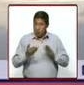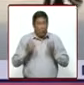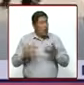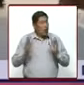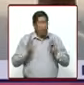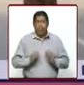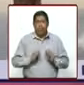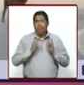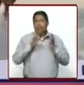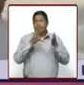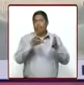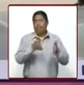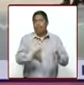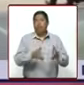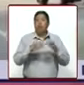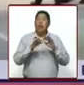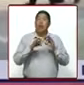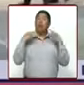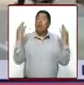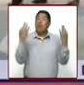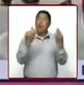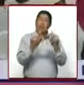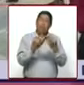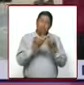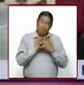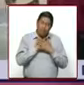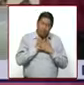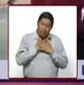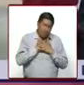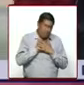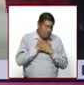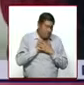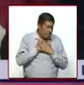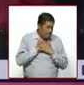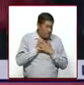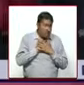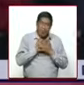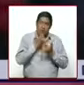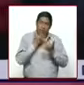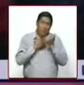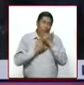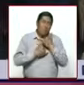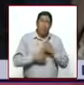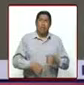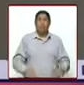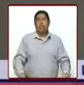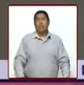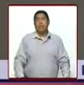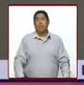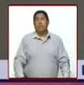enterrada. Los familiares con mucho dolor le dieron el último adiós. Más detalles en instantes.